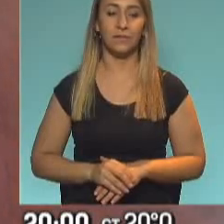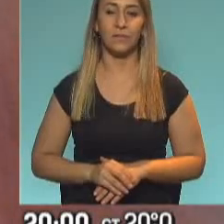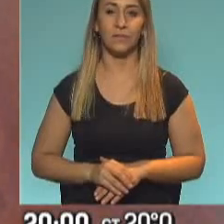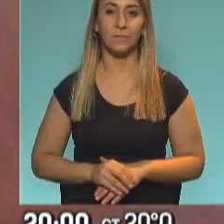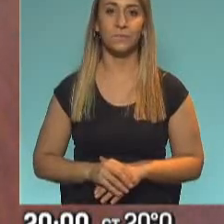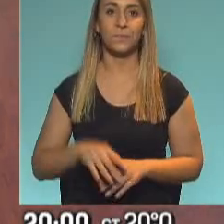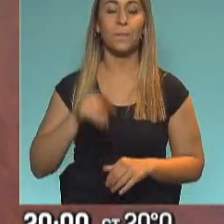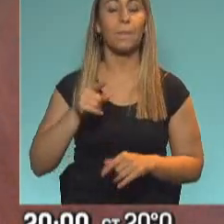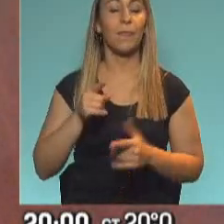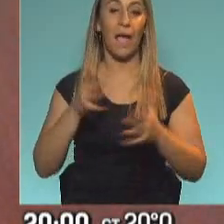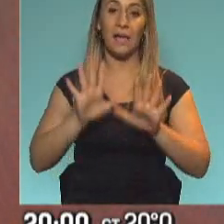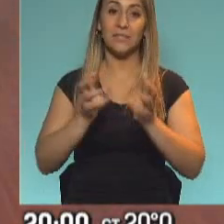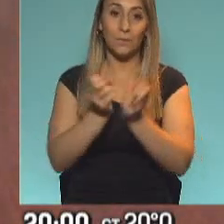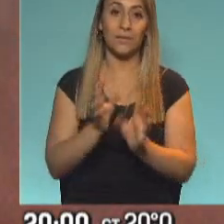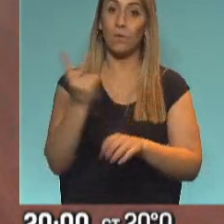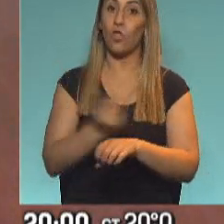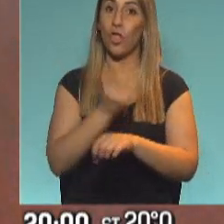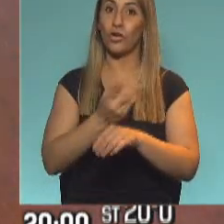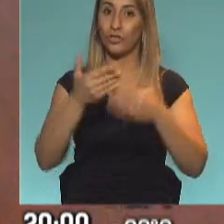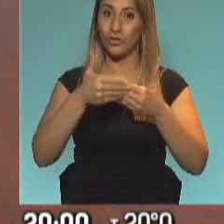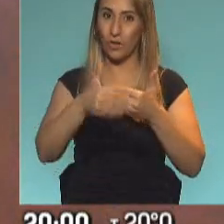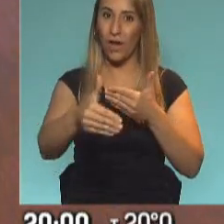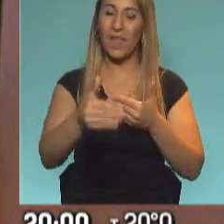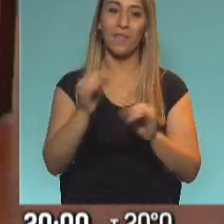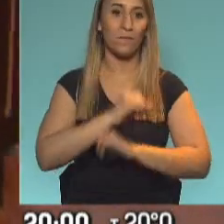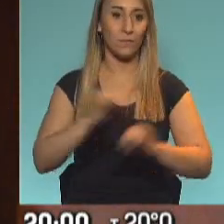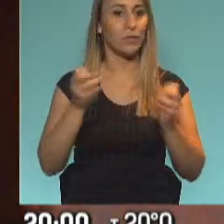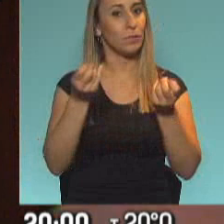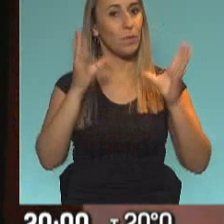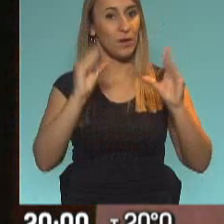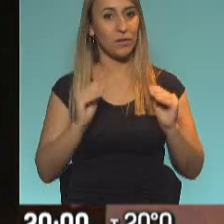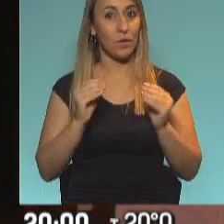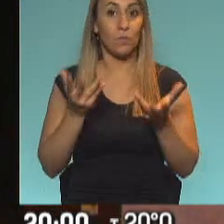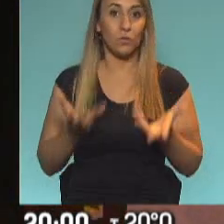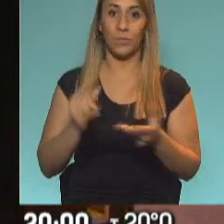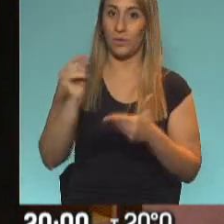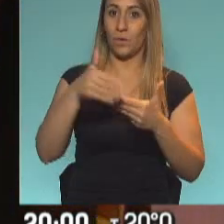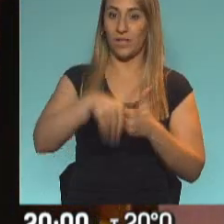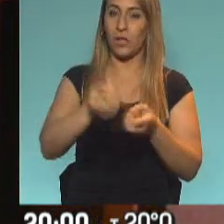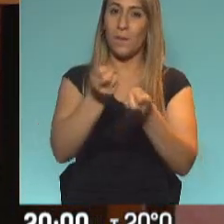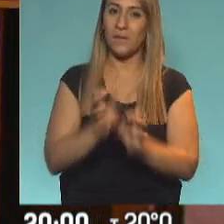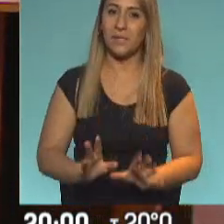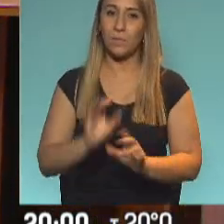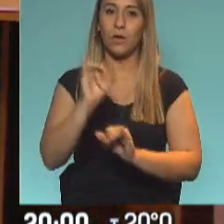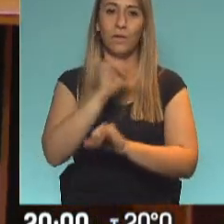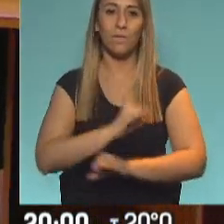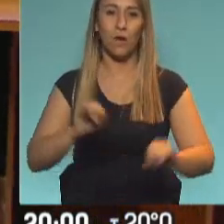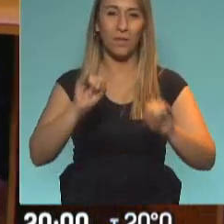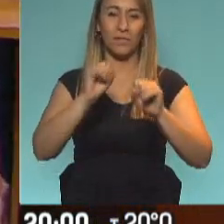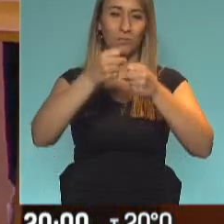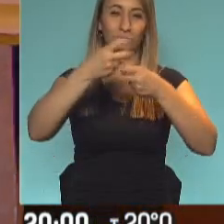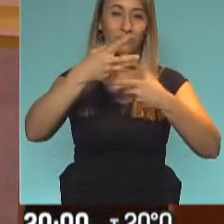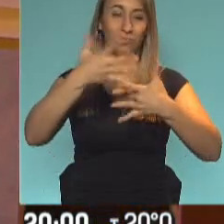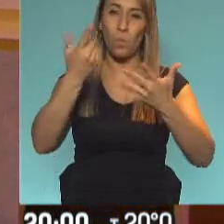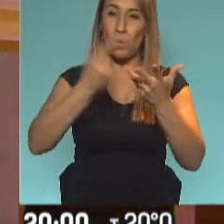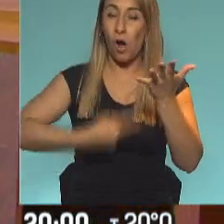Y así abrimos estas dos horas de información. Muy buenas noches. ¿Qué tal, chicos? ¿Cómo están? Muy buenas noches. Por supuesto que en minutos más ya comenzaremos a desglosar toda la información que tenemos acerca de cómo